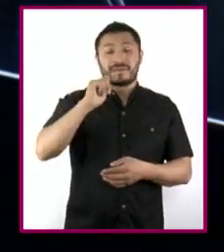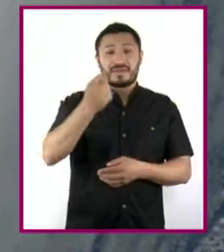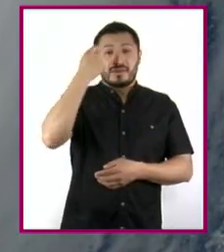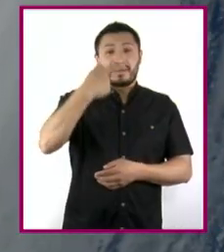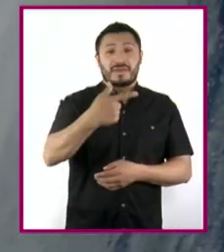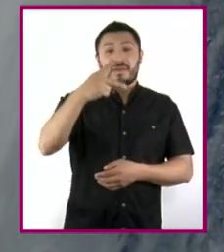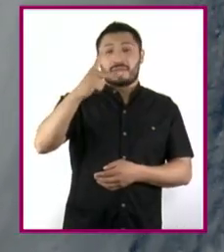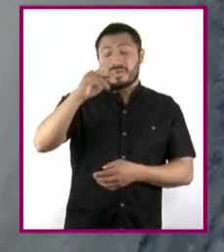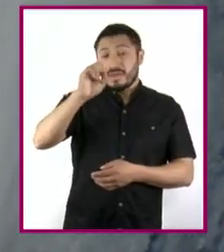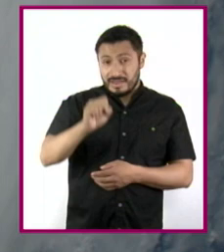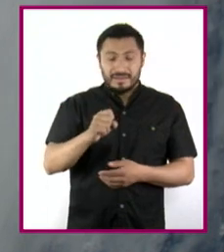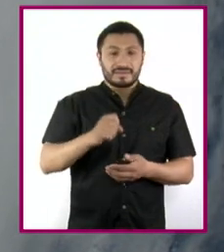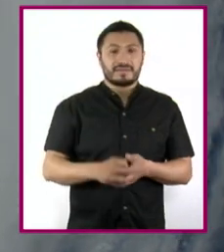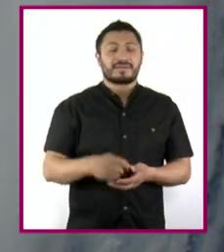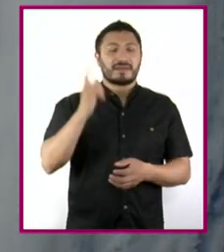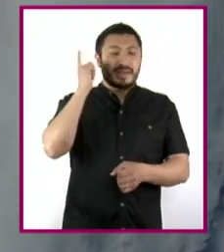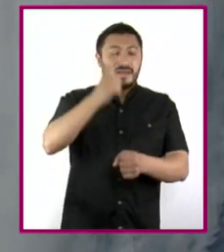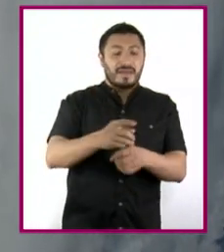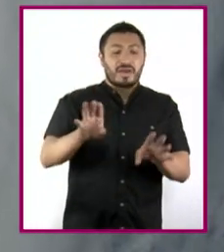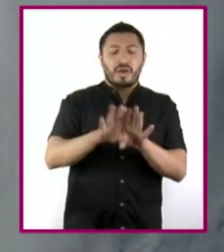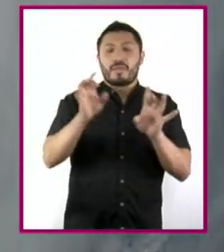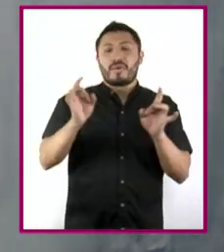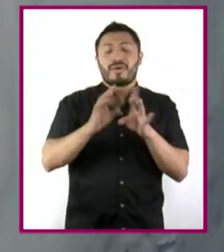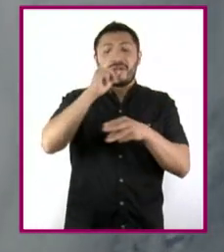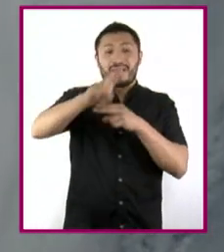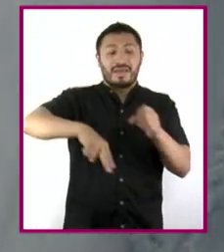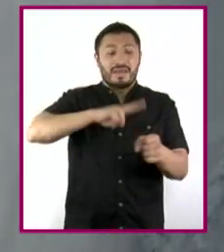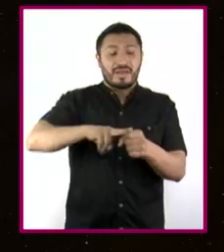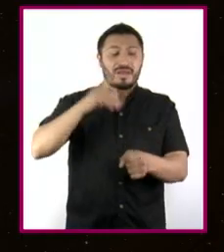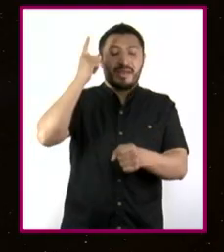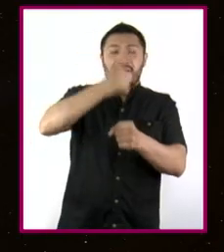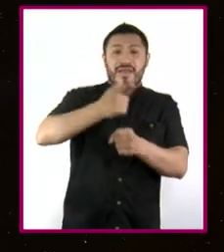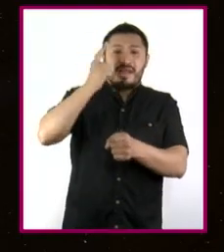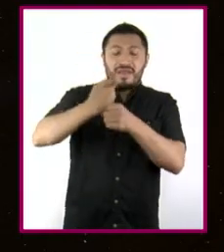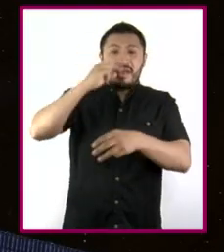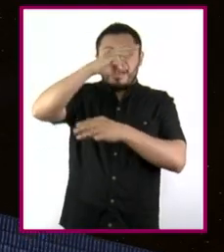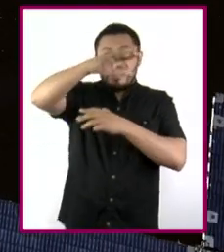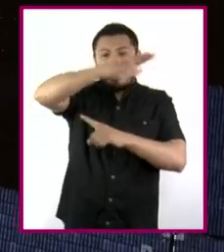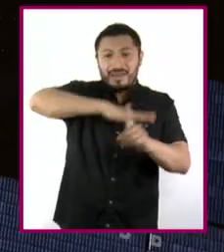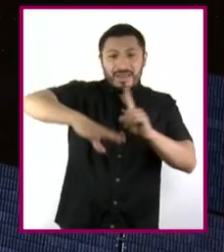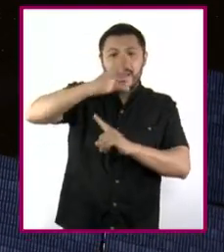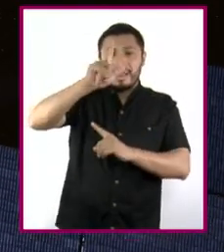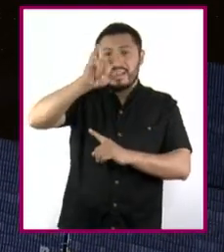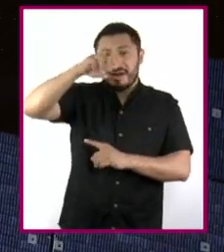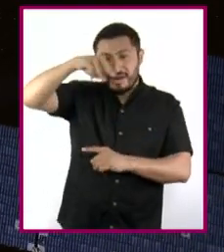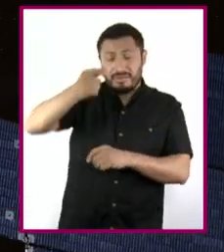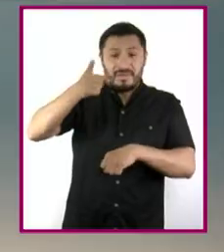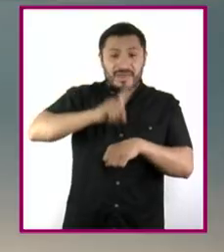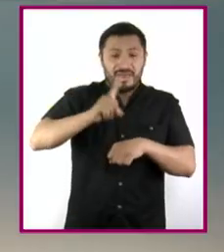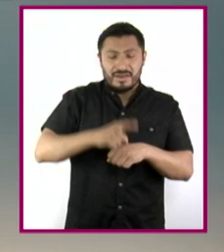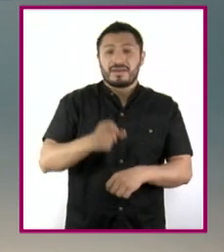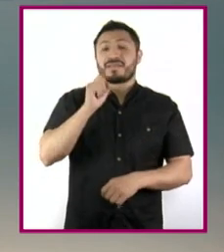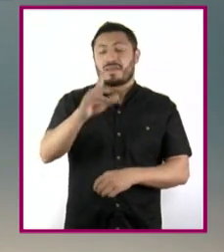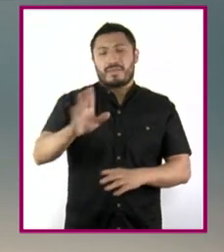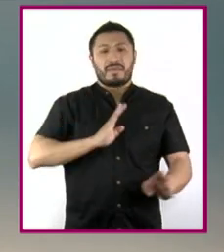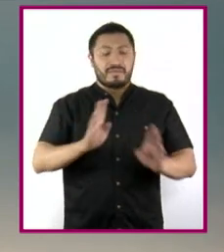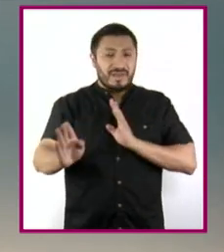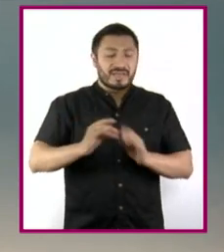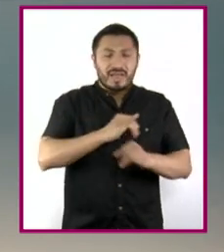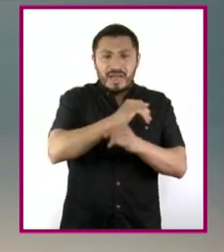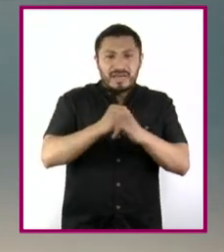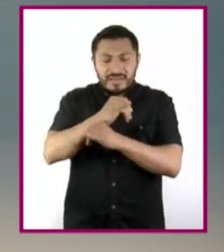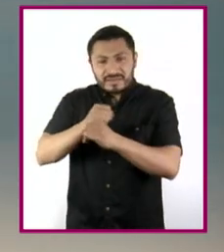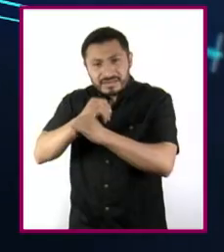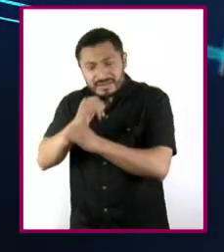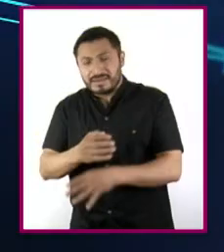determinado, predecir fenómenos naturales y pronosticar el clima día a día. También se utiliza con fines de entretenimiento, militares, de investigación